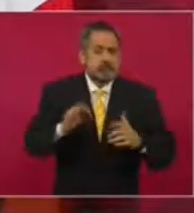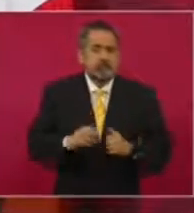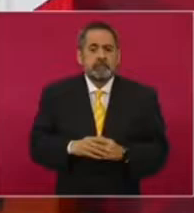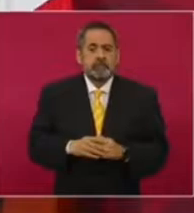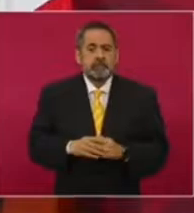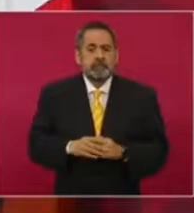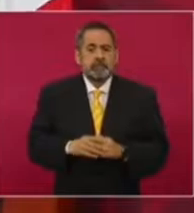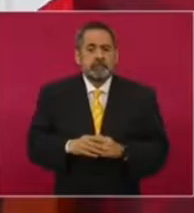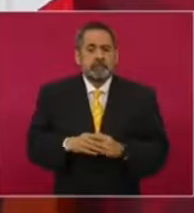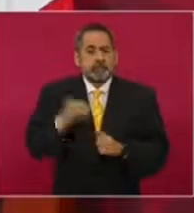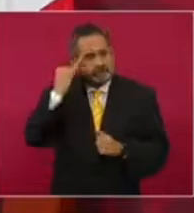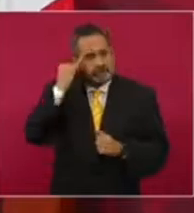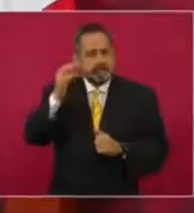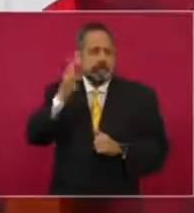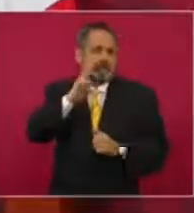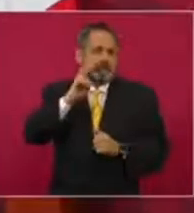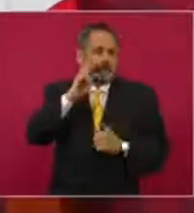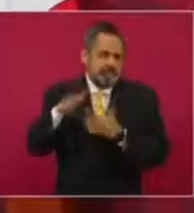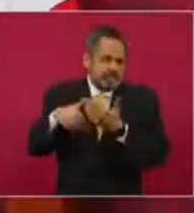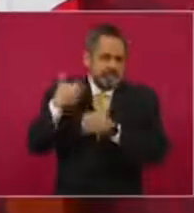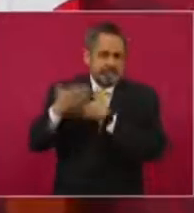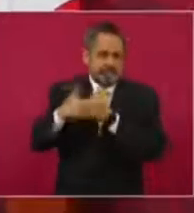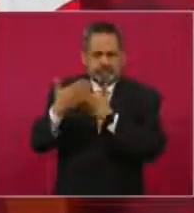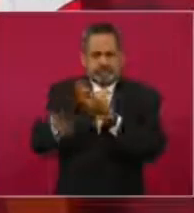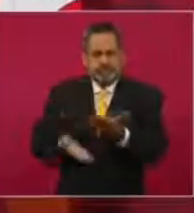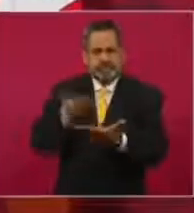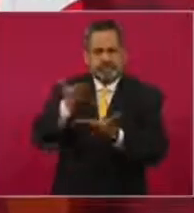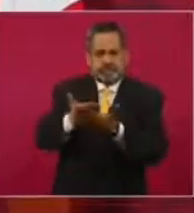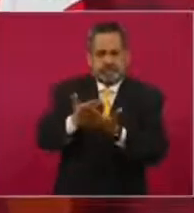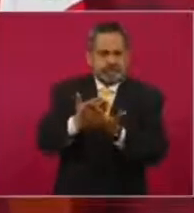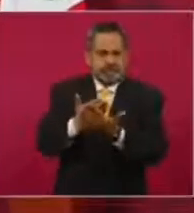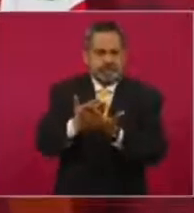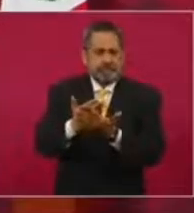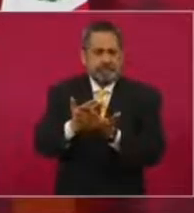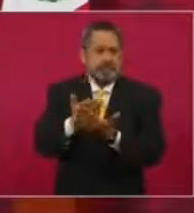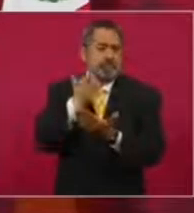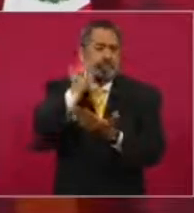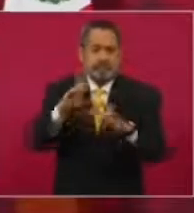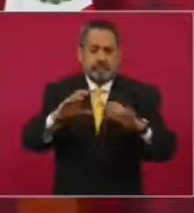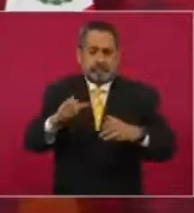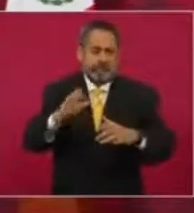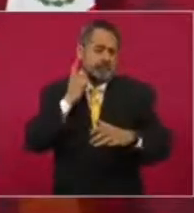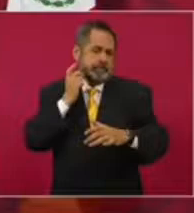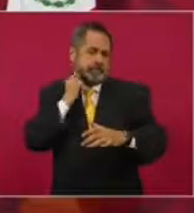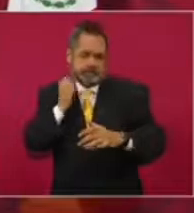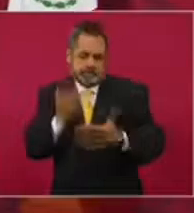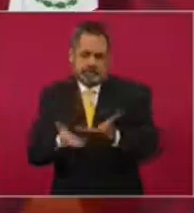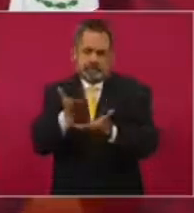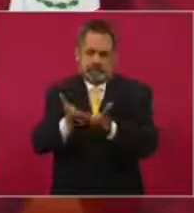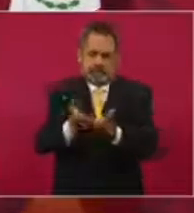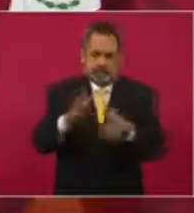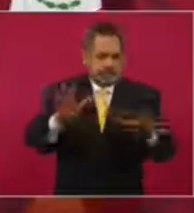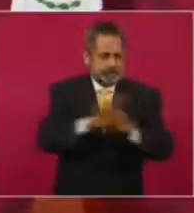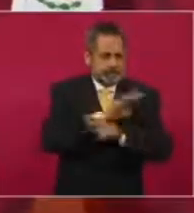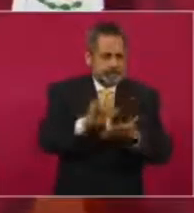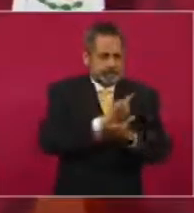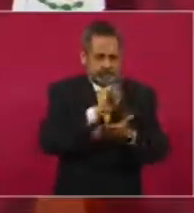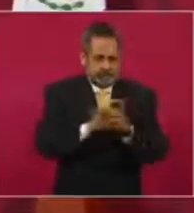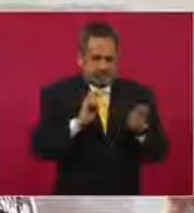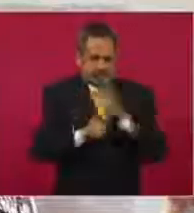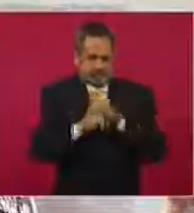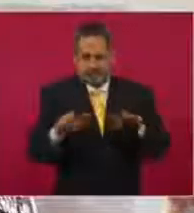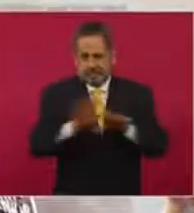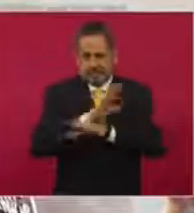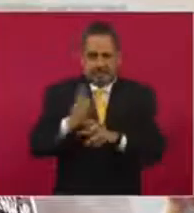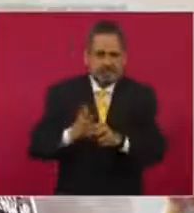se presentará o enviará al congreso una propuesta una iniciativa de reforma electoral pues vamos a esperar se